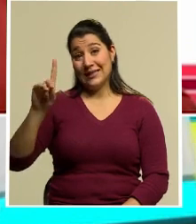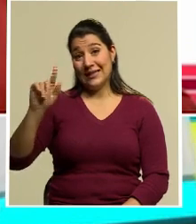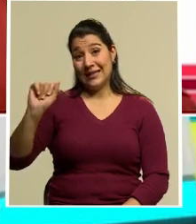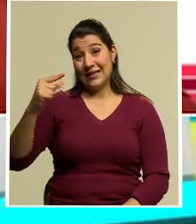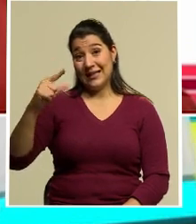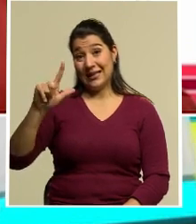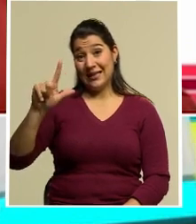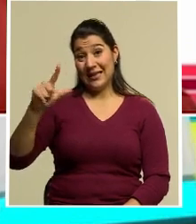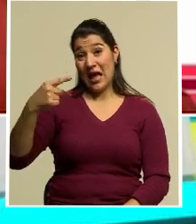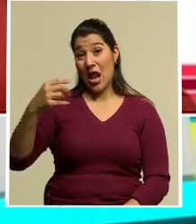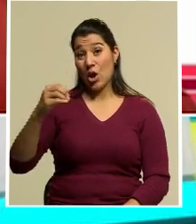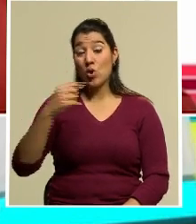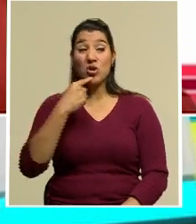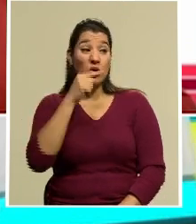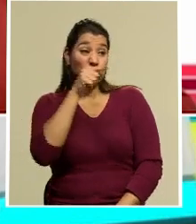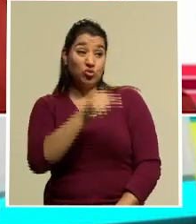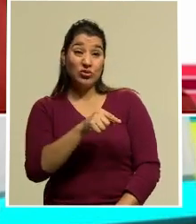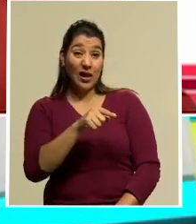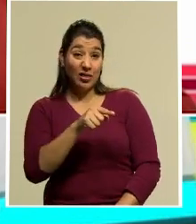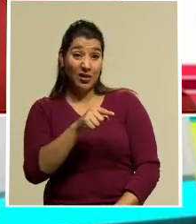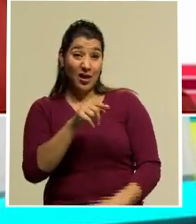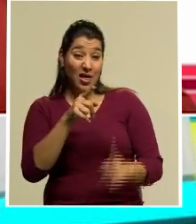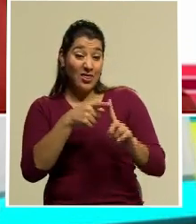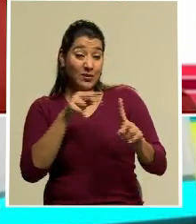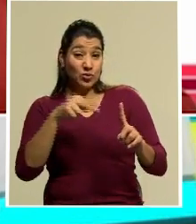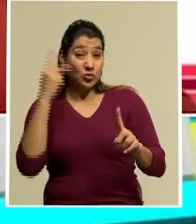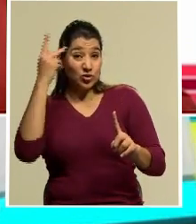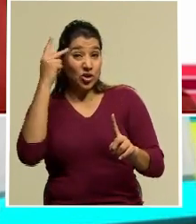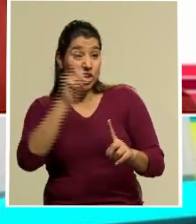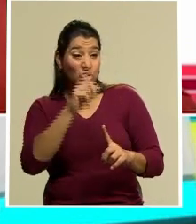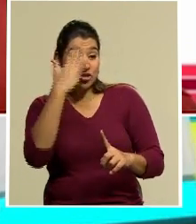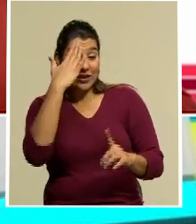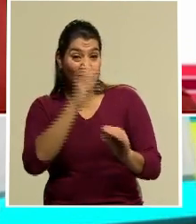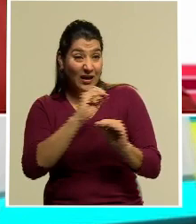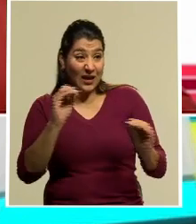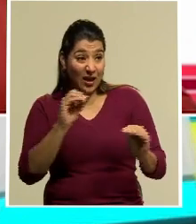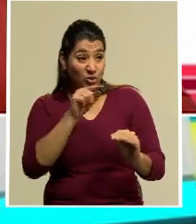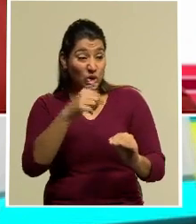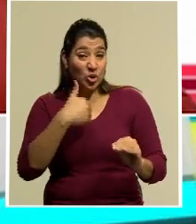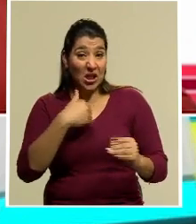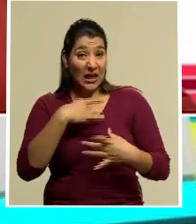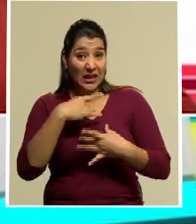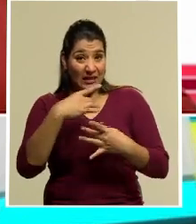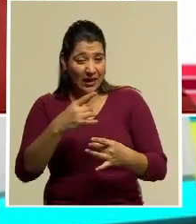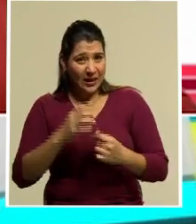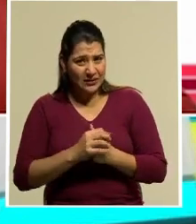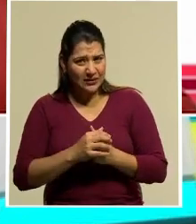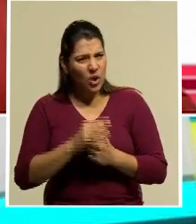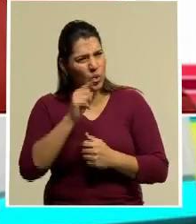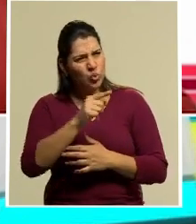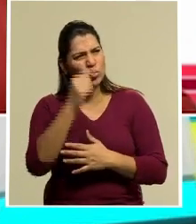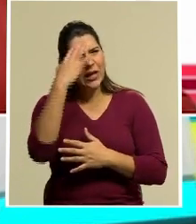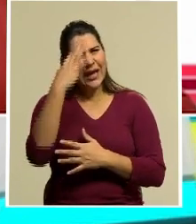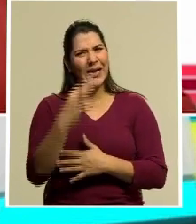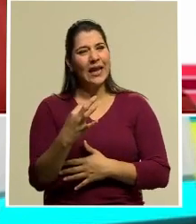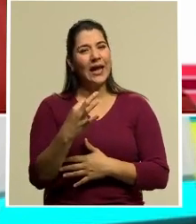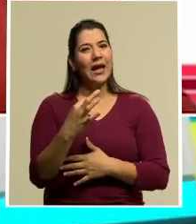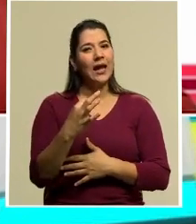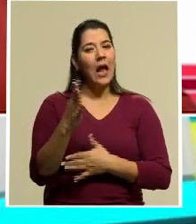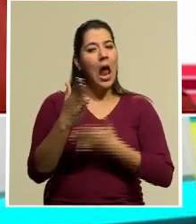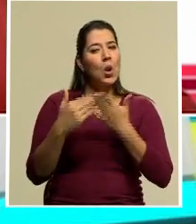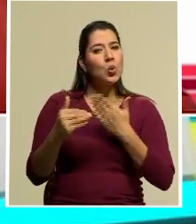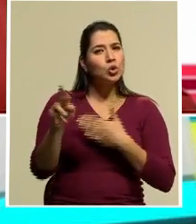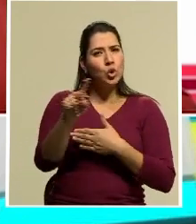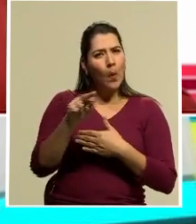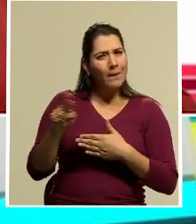que no tenía profundidad de ideas ni interés. ¿Cree que hay un sector en su partido que tiene esa imagen suya?